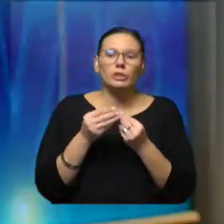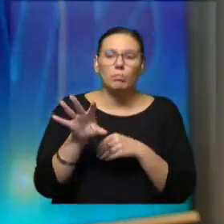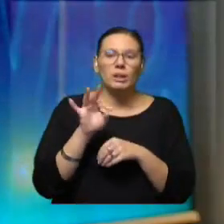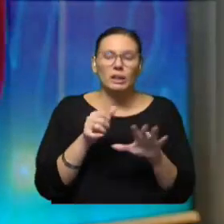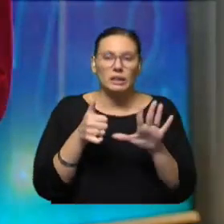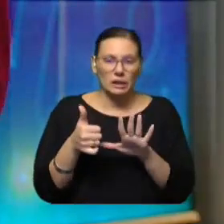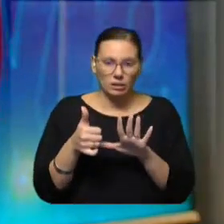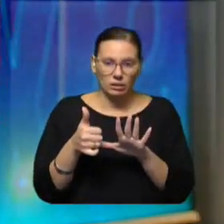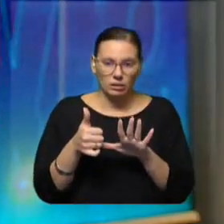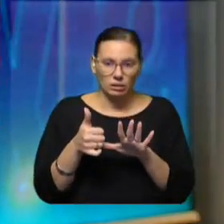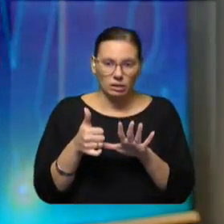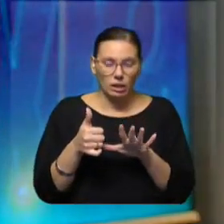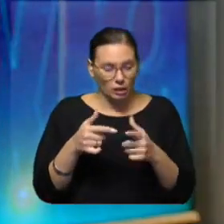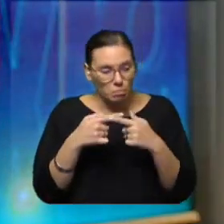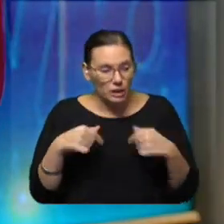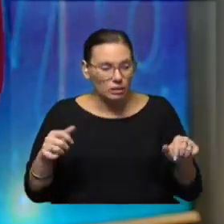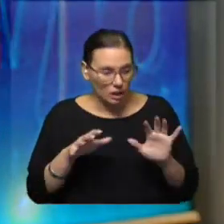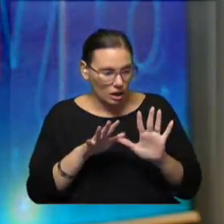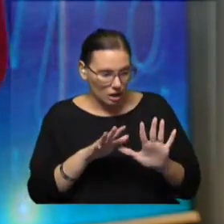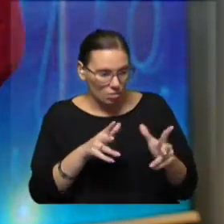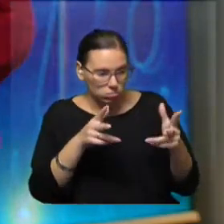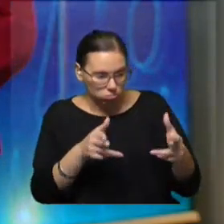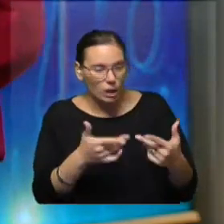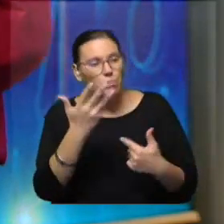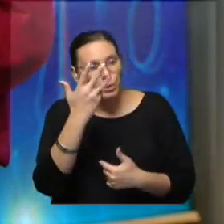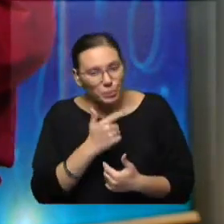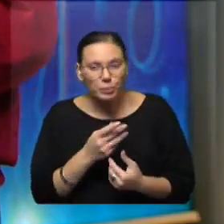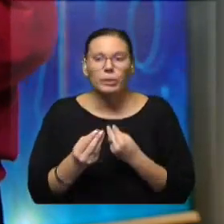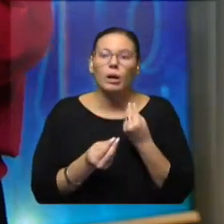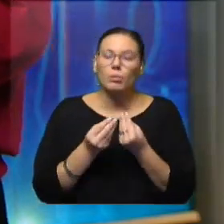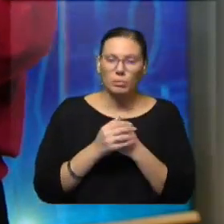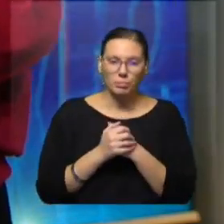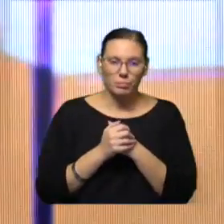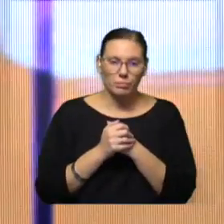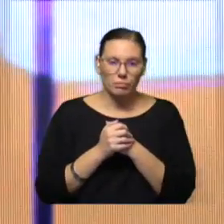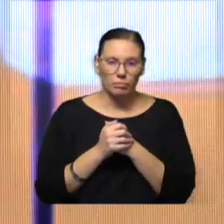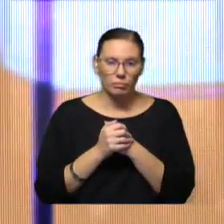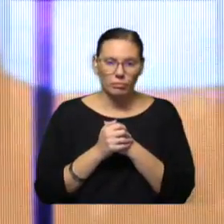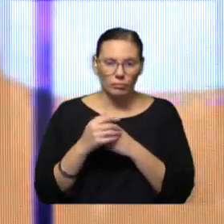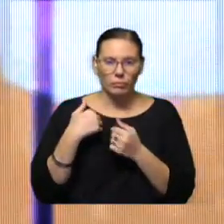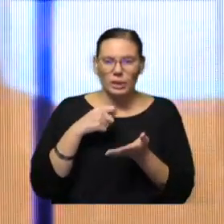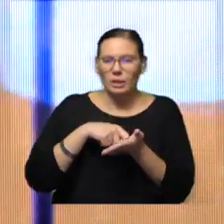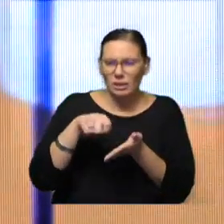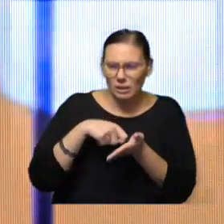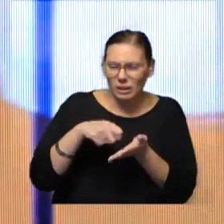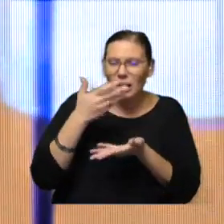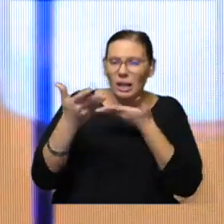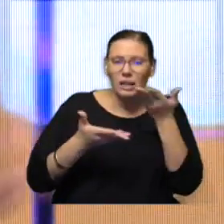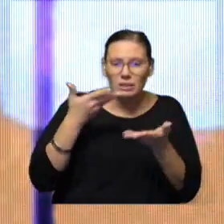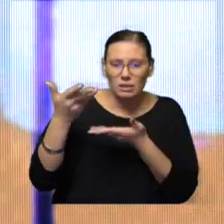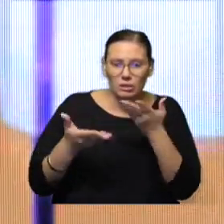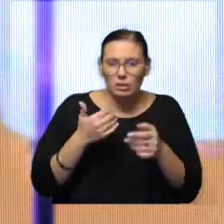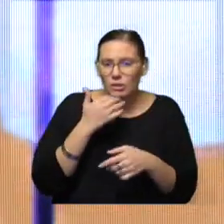bueno, acá tengo este material y es el que me gusta? Sí, yo tengo canciones desde, no sé, desde que